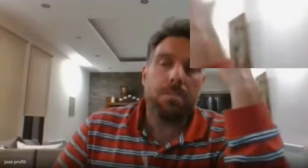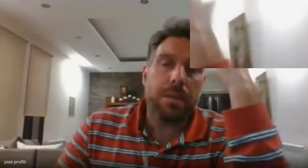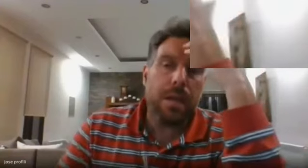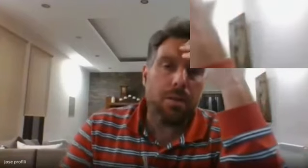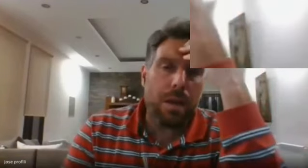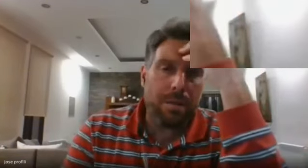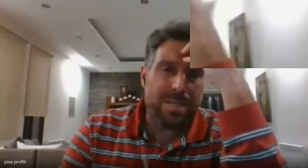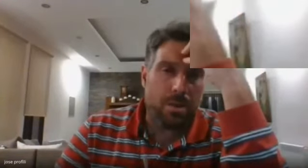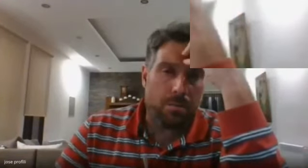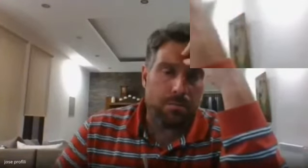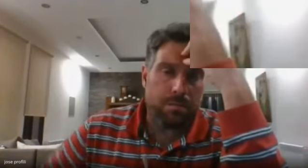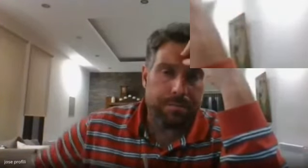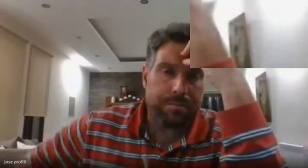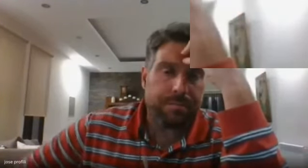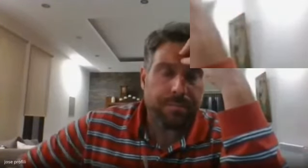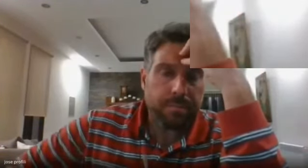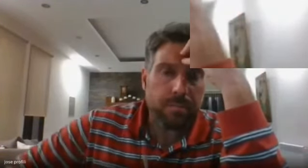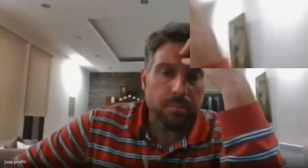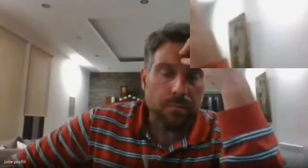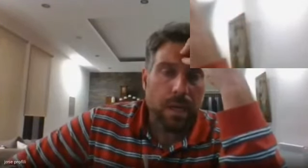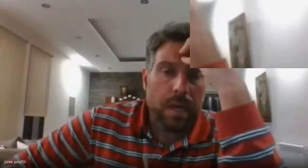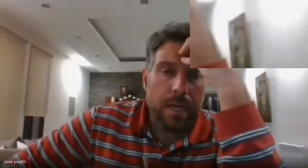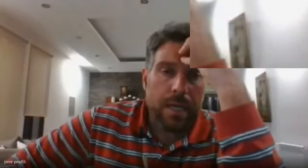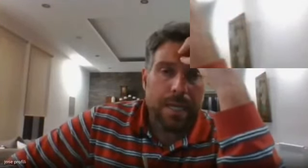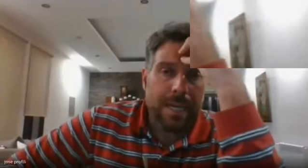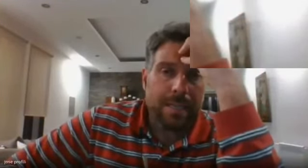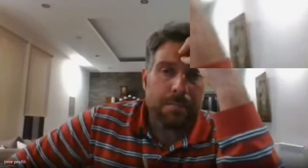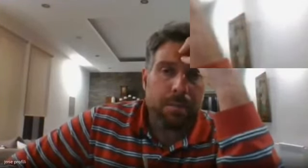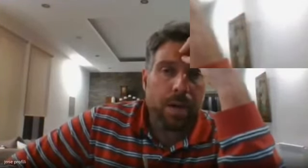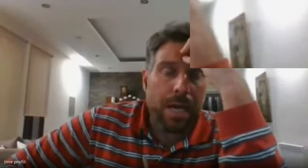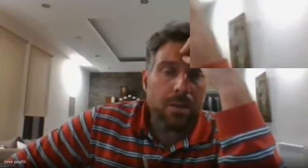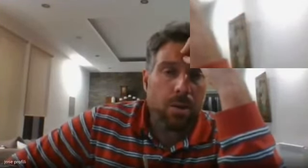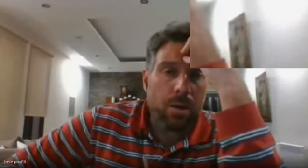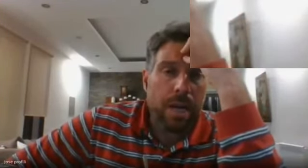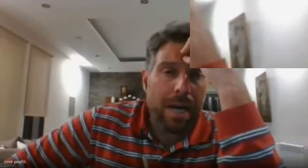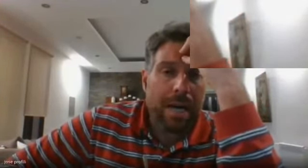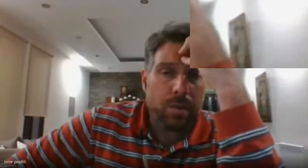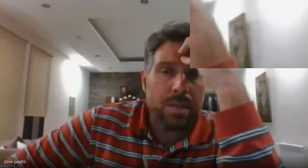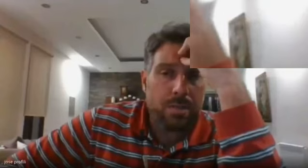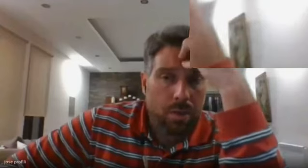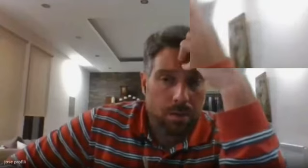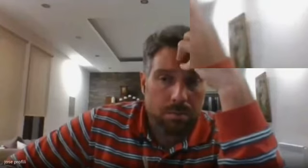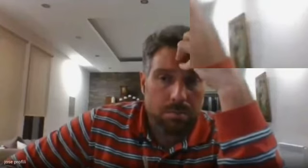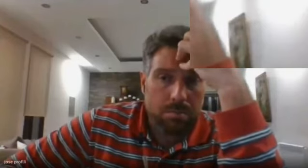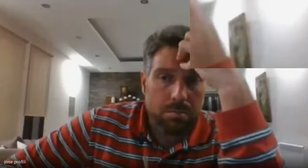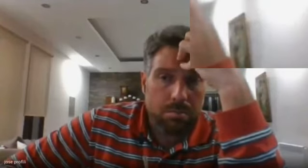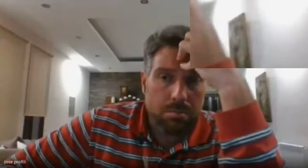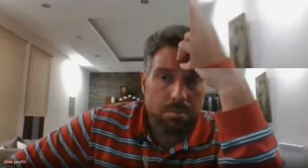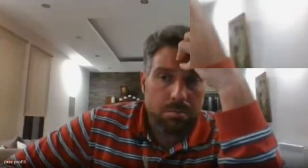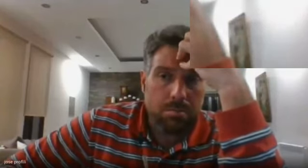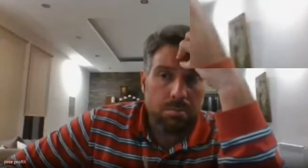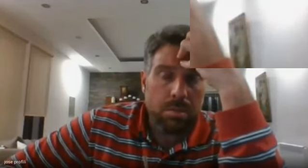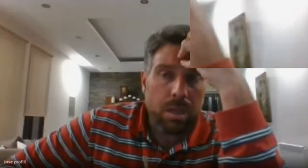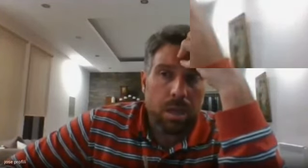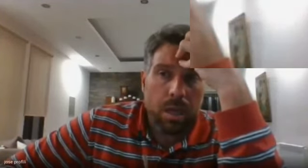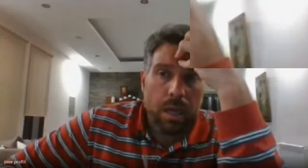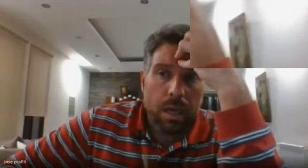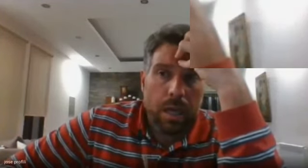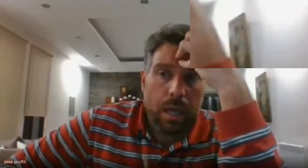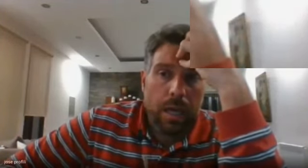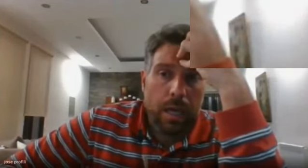El occipital con la visión y el temporal con la audición.